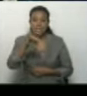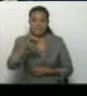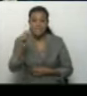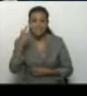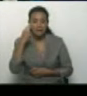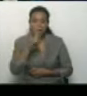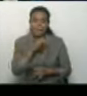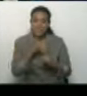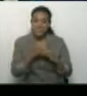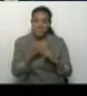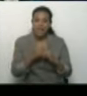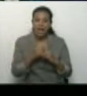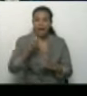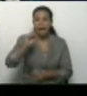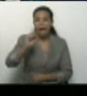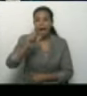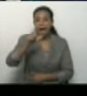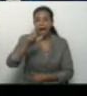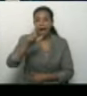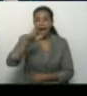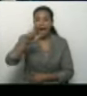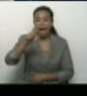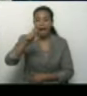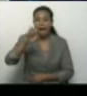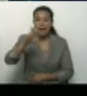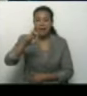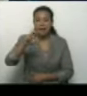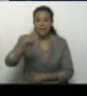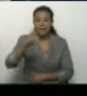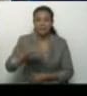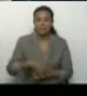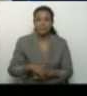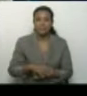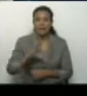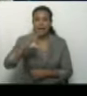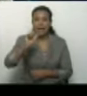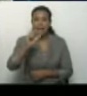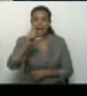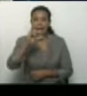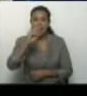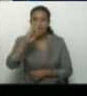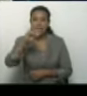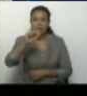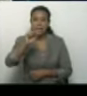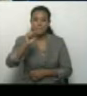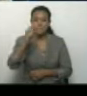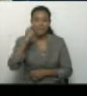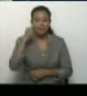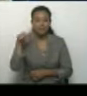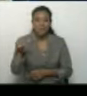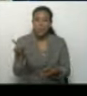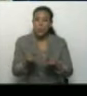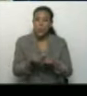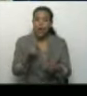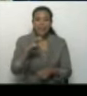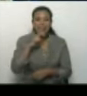a Alec. Calimán. Alec Calimán, yo tengo un nieto llamado Alec, igualito que tú.